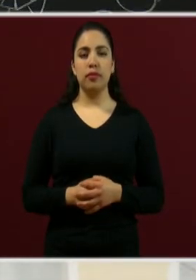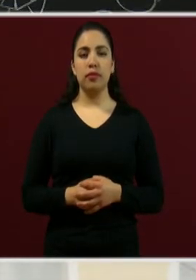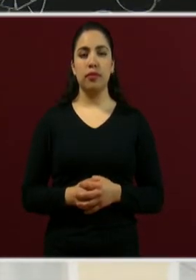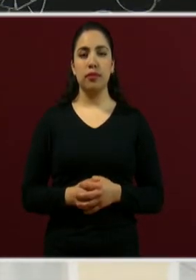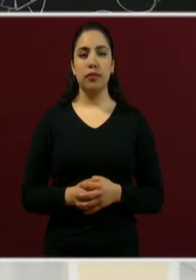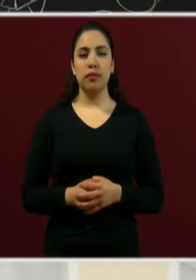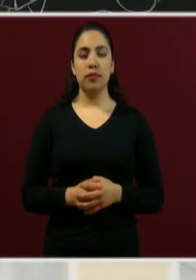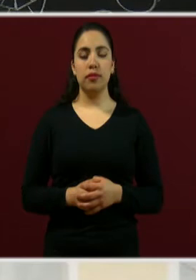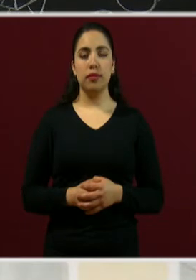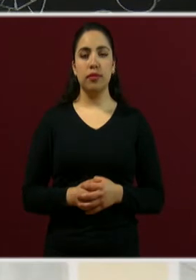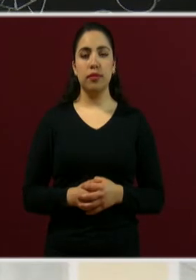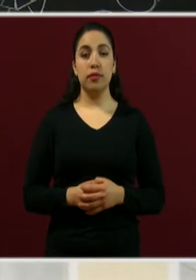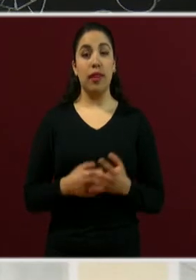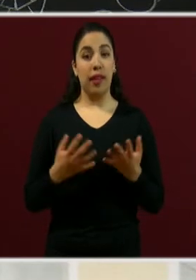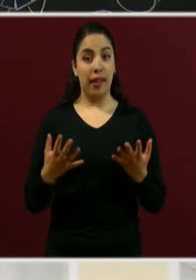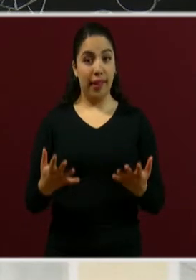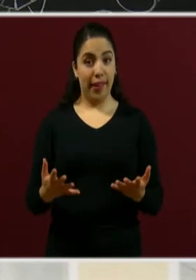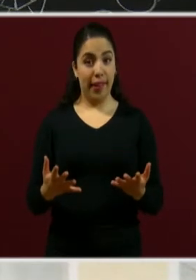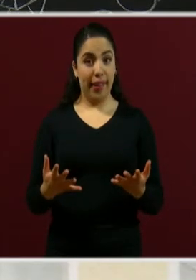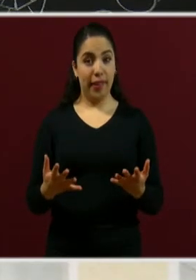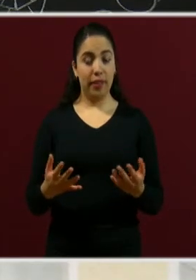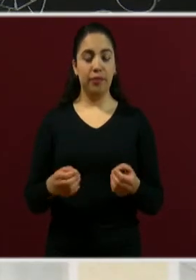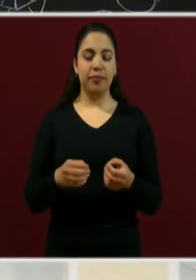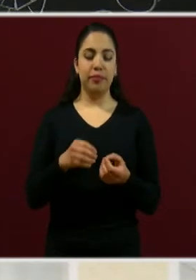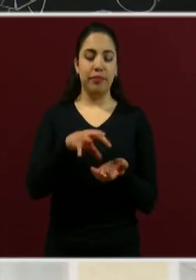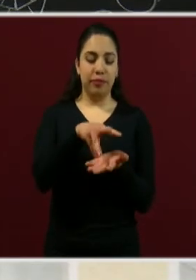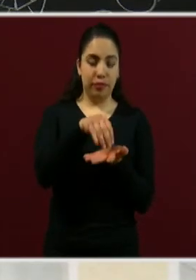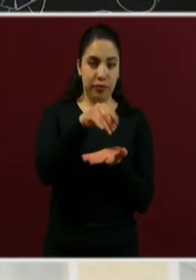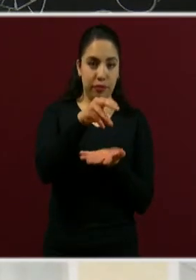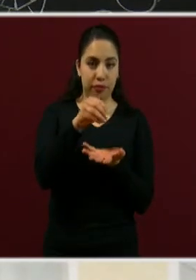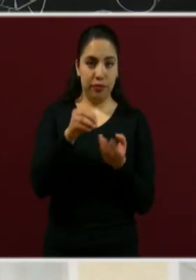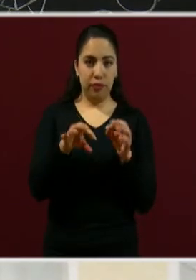Y agregaremos brillantina.